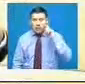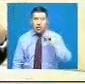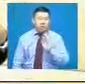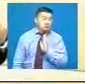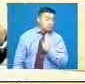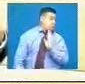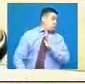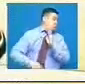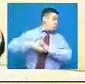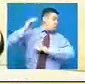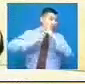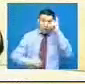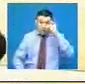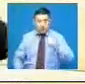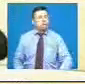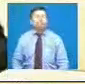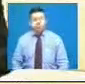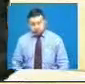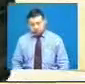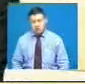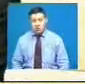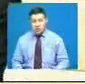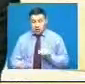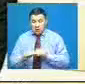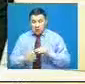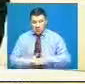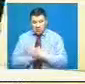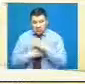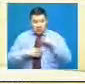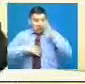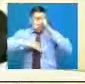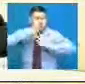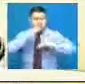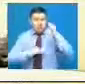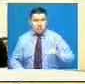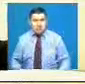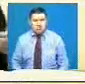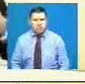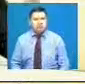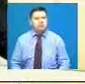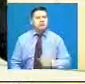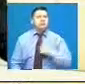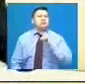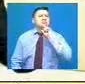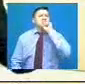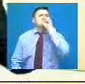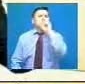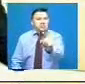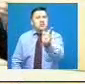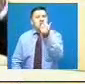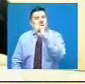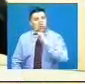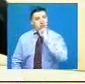que el Banco de la República no va a intervenir Y yo respondería a esa pregunta de la siguiente manera.